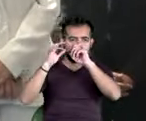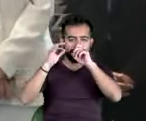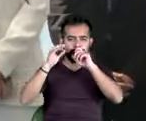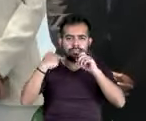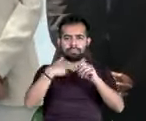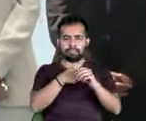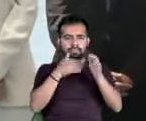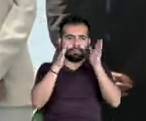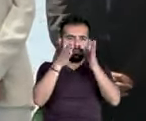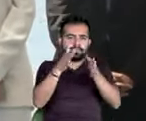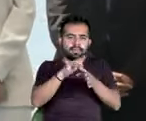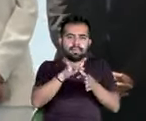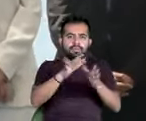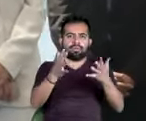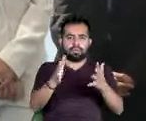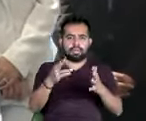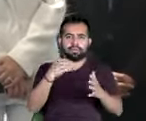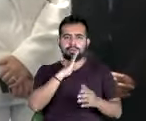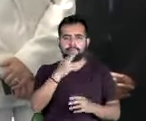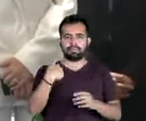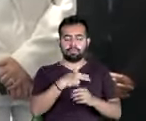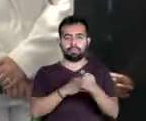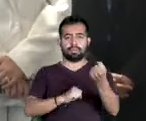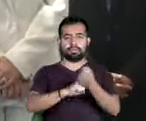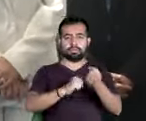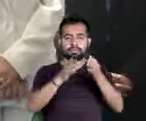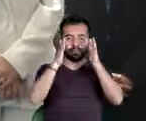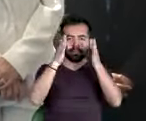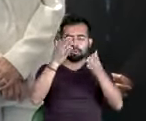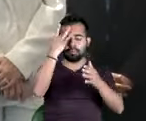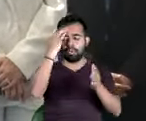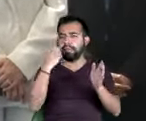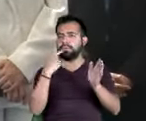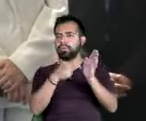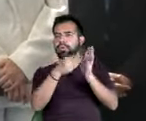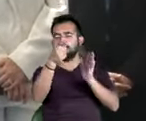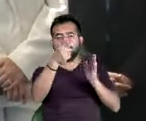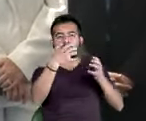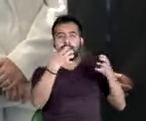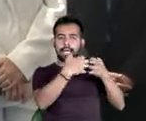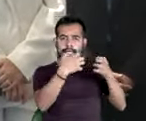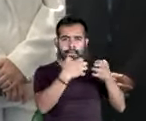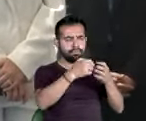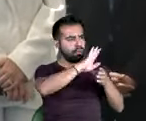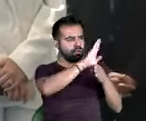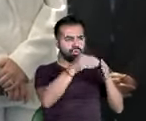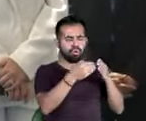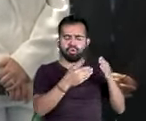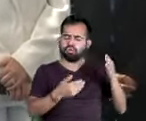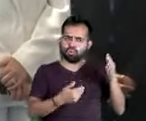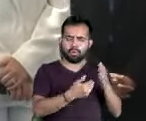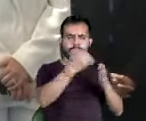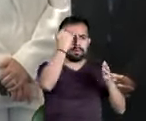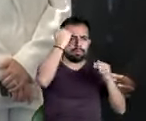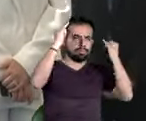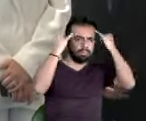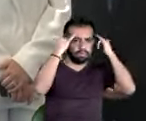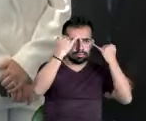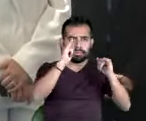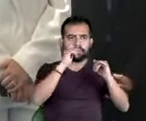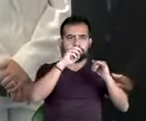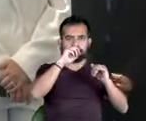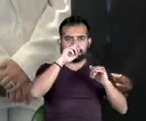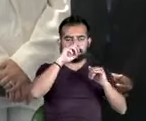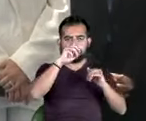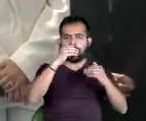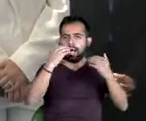del caso para que las cosas se implementen. Aquí los compañeros y compañeras, por ejemplo, todos llegan con iniciativas brillantes a ser amalgamadas, ¿no es cierto?, en